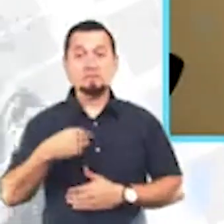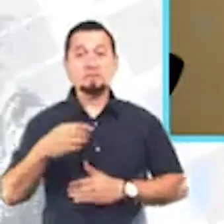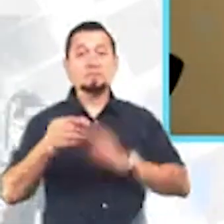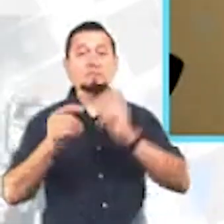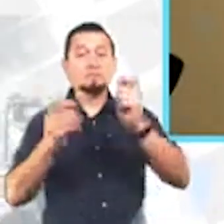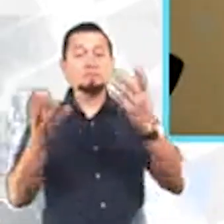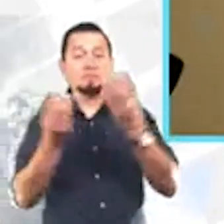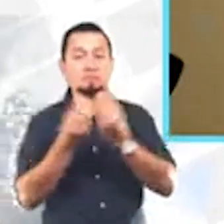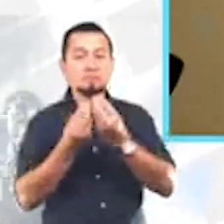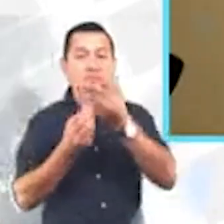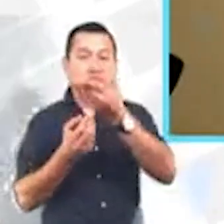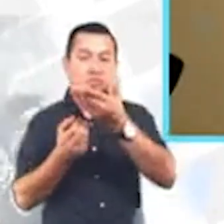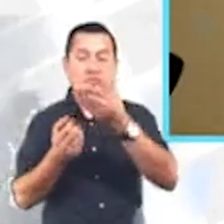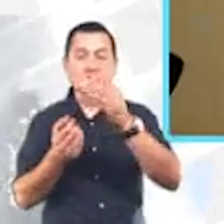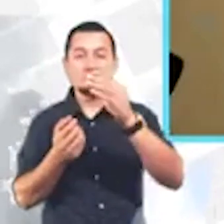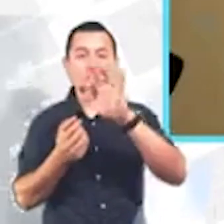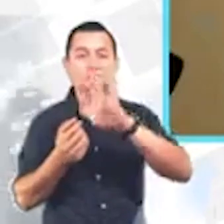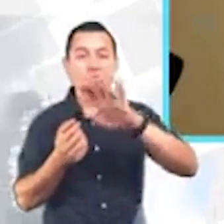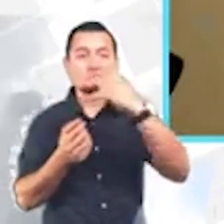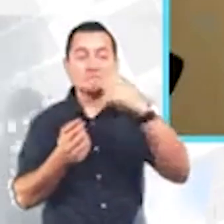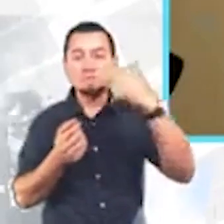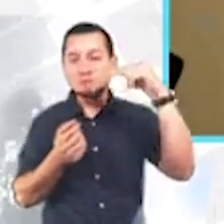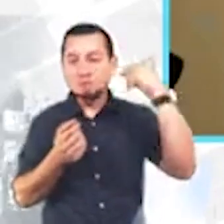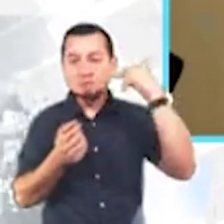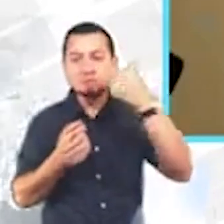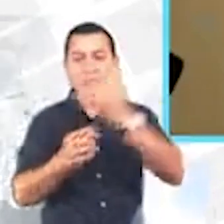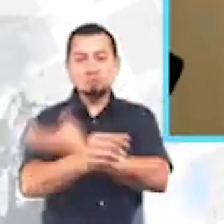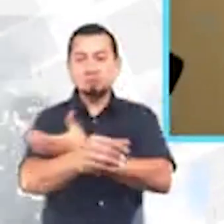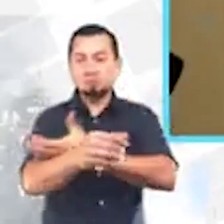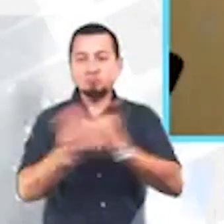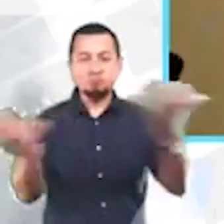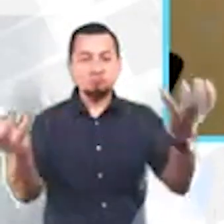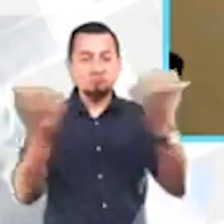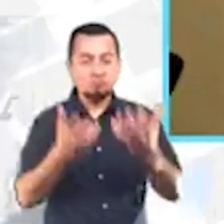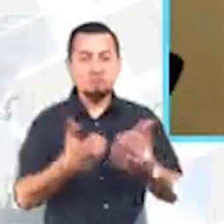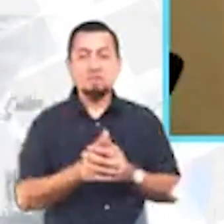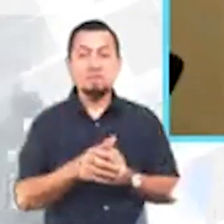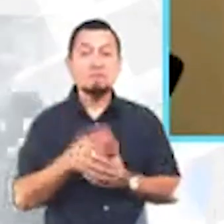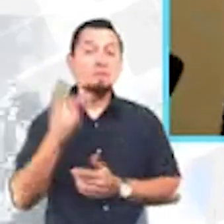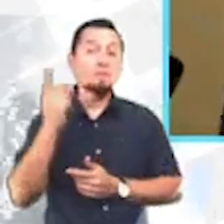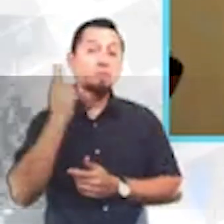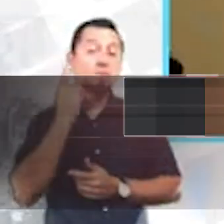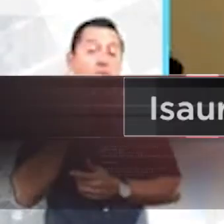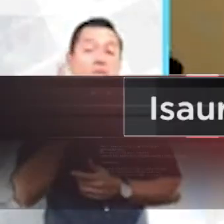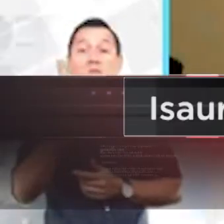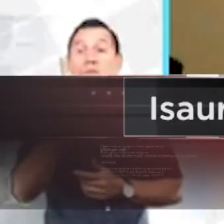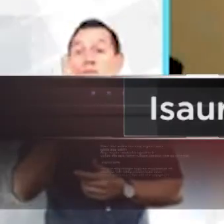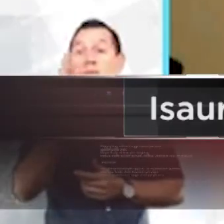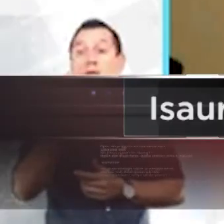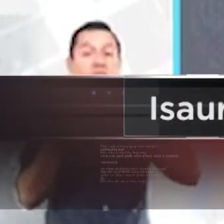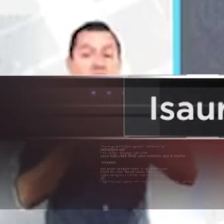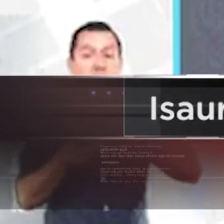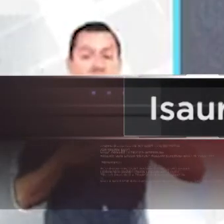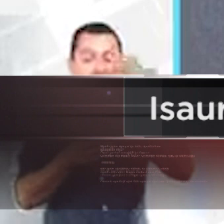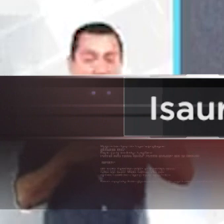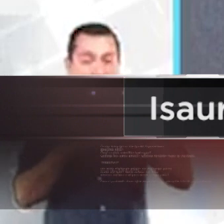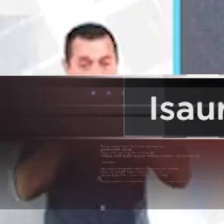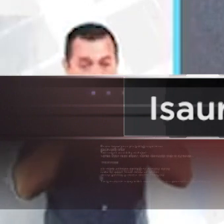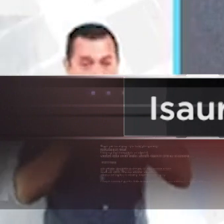cuya inversión es de 100 millones de pesos para consolidar 4.250 nidos.